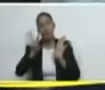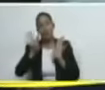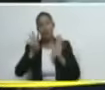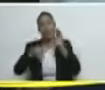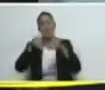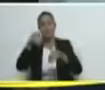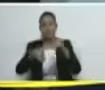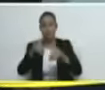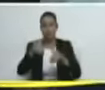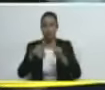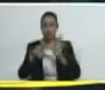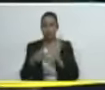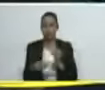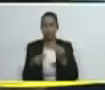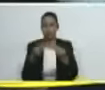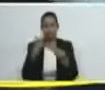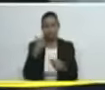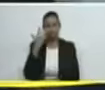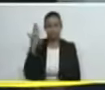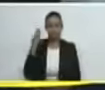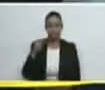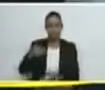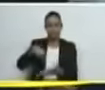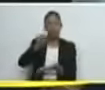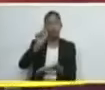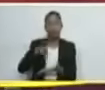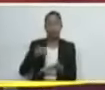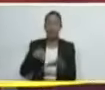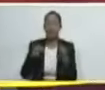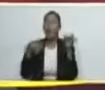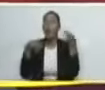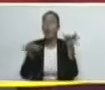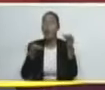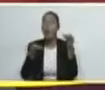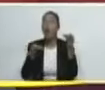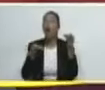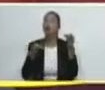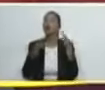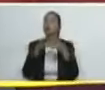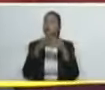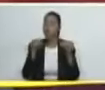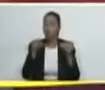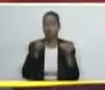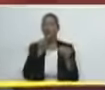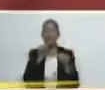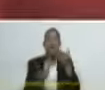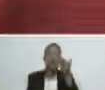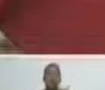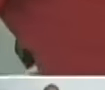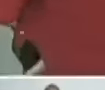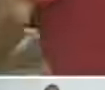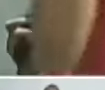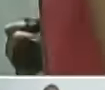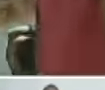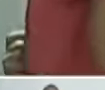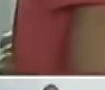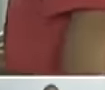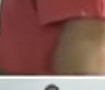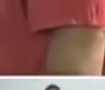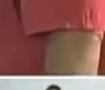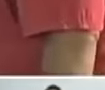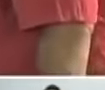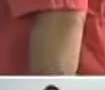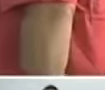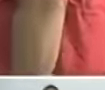que realiza la Junta Nacional Electoral. Recordemos que esta planilla ya ha sido emitida por el sistema automatizado de postulaciones del Consejo Nacional